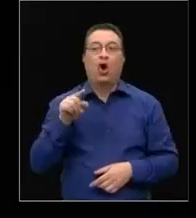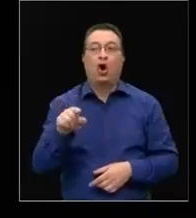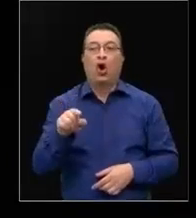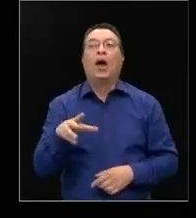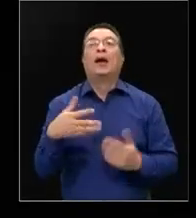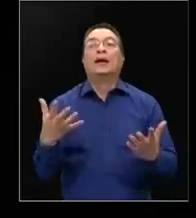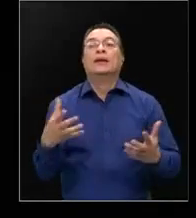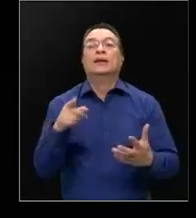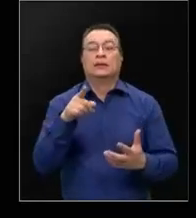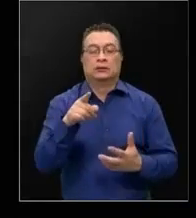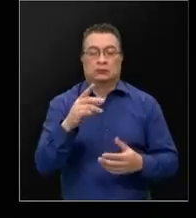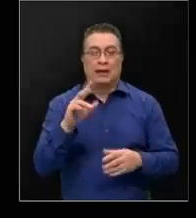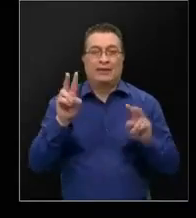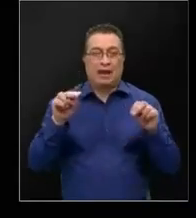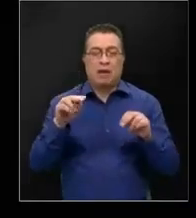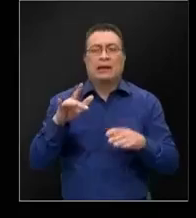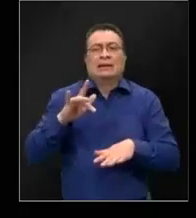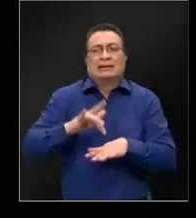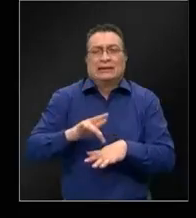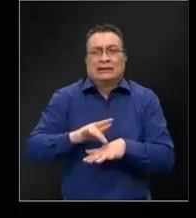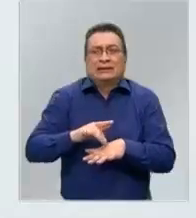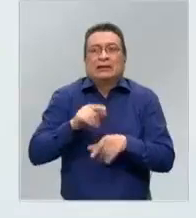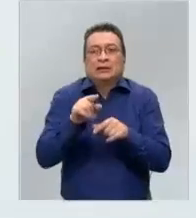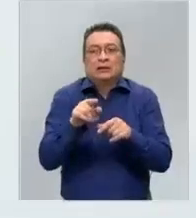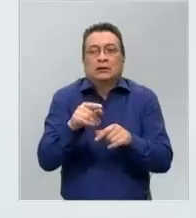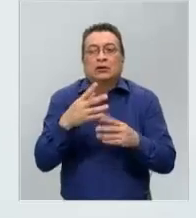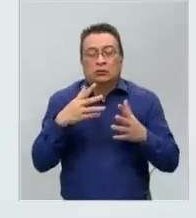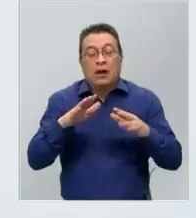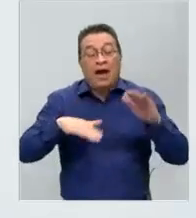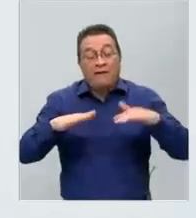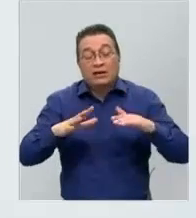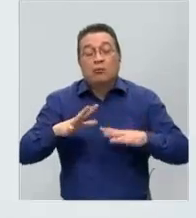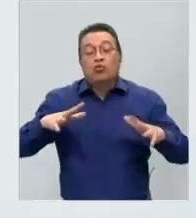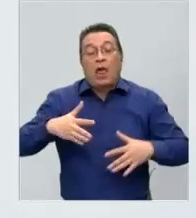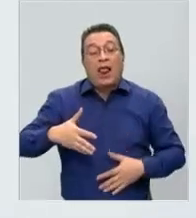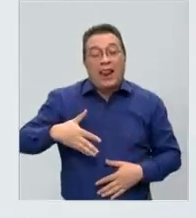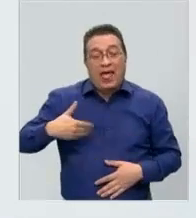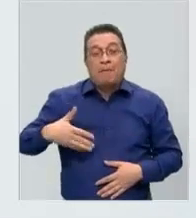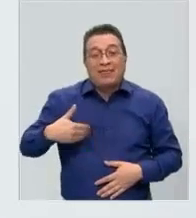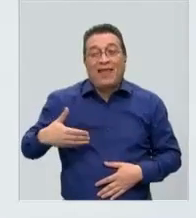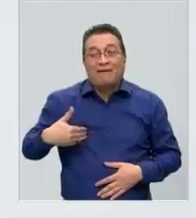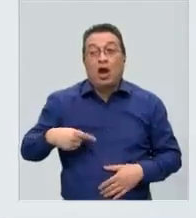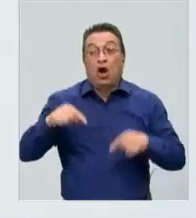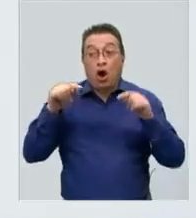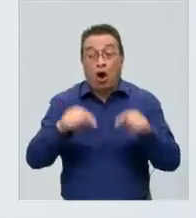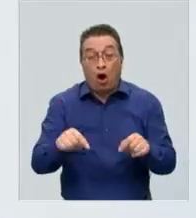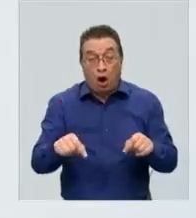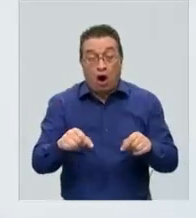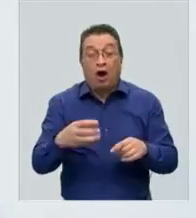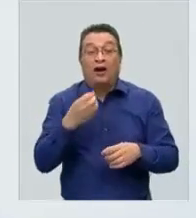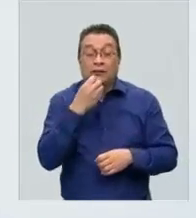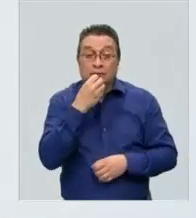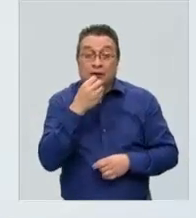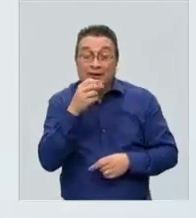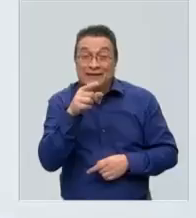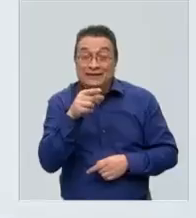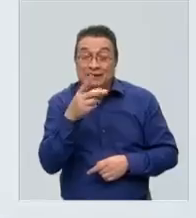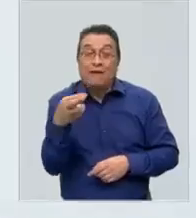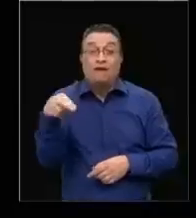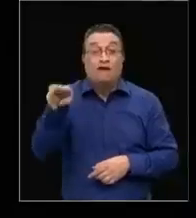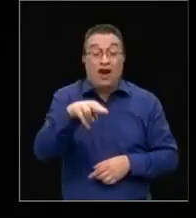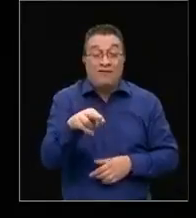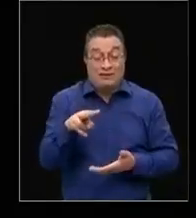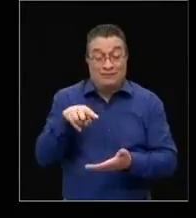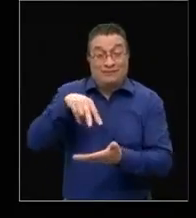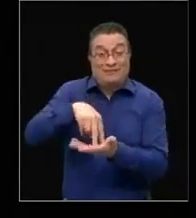un tema tan sensible y con repercusiones a veces tan lamentables. Hoy, con el retorno presencial a clases en todo